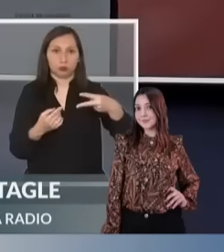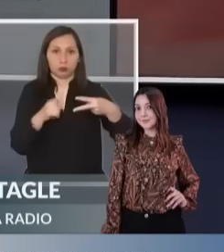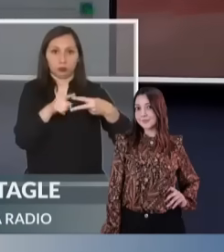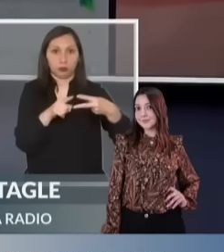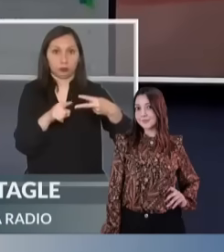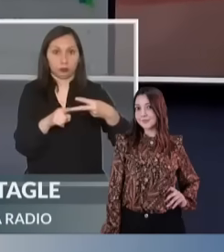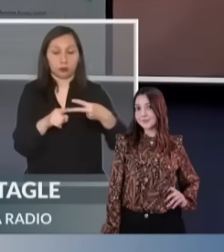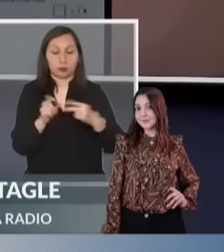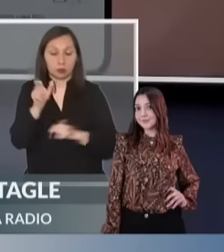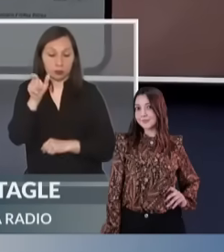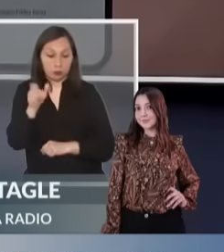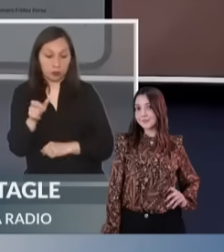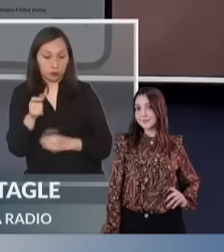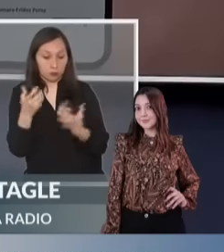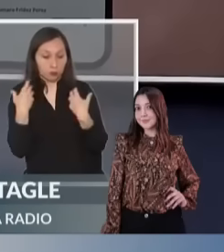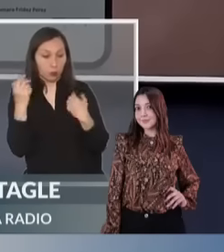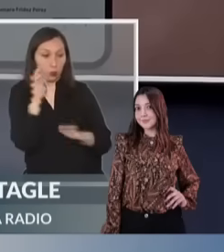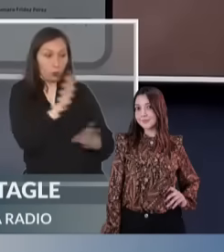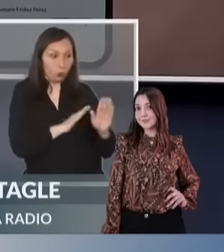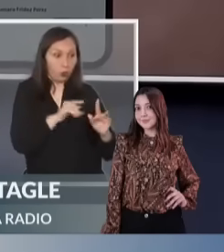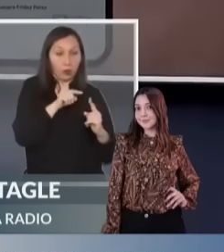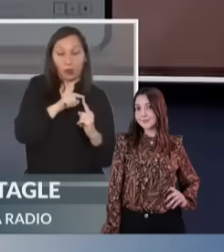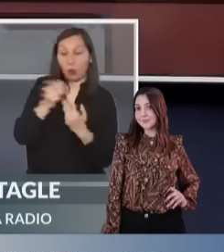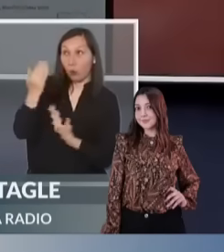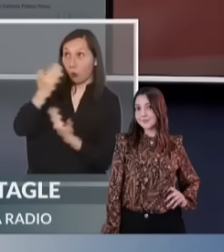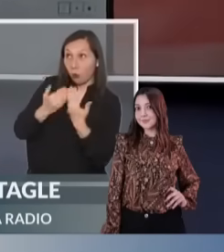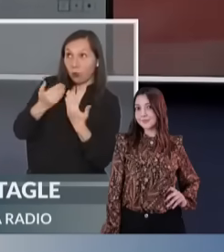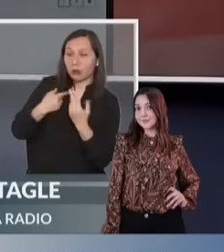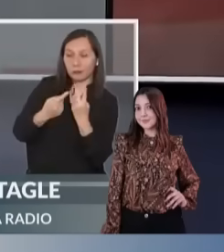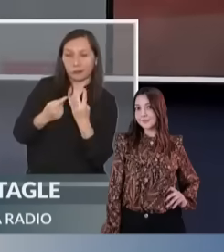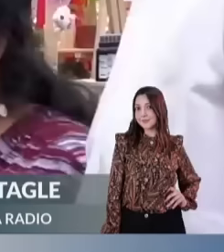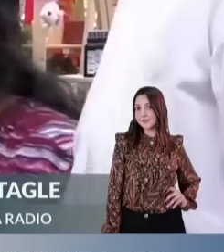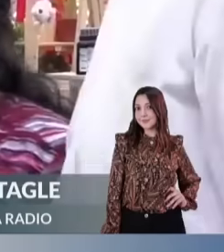No hay otra... No sé si hay otra explicación.